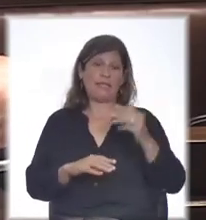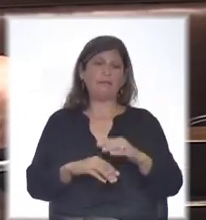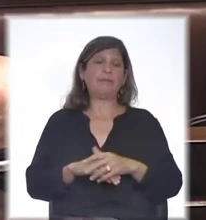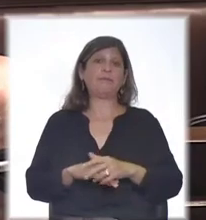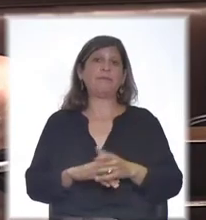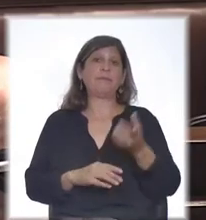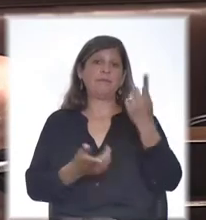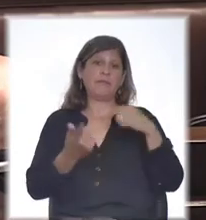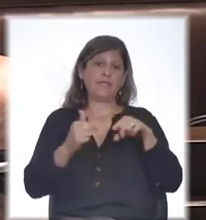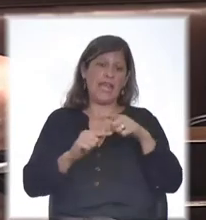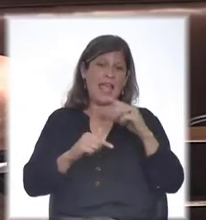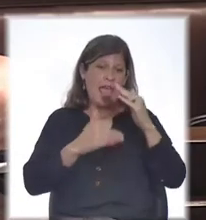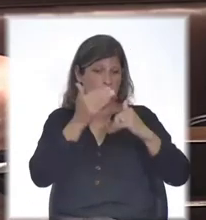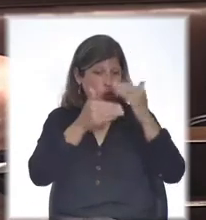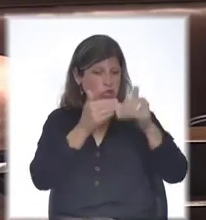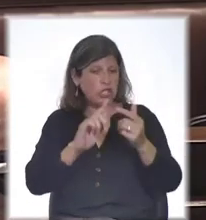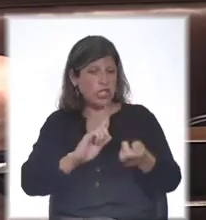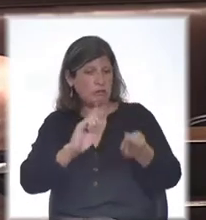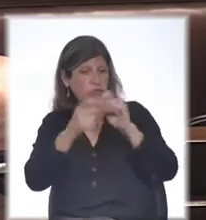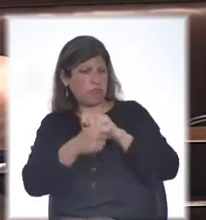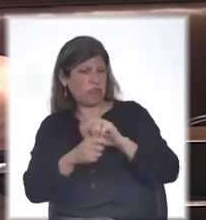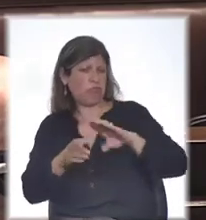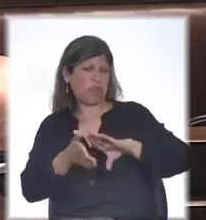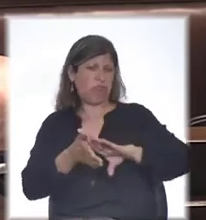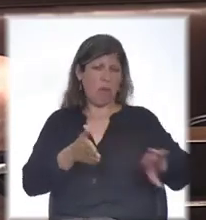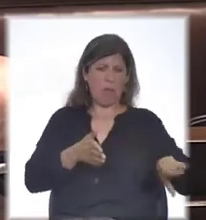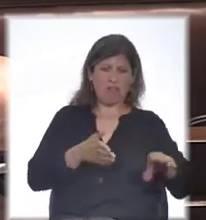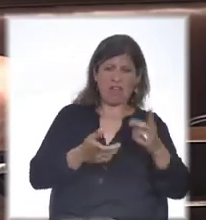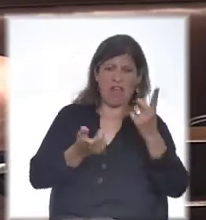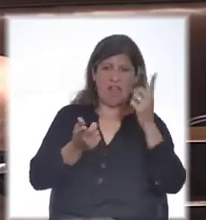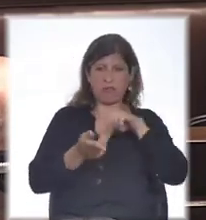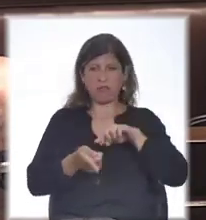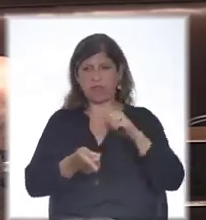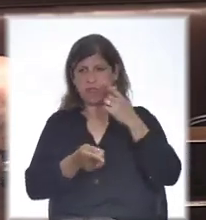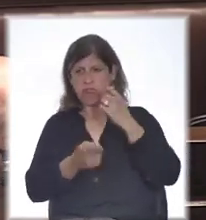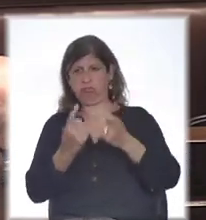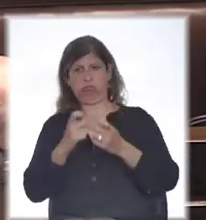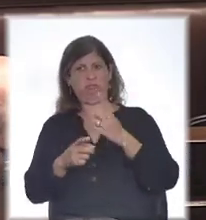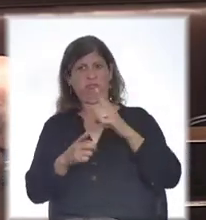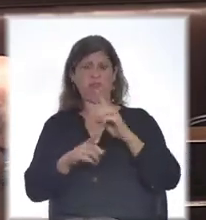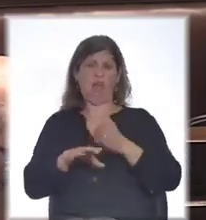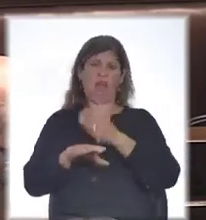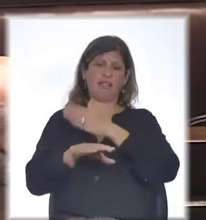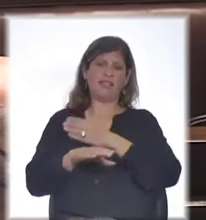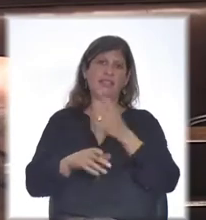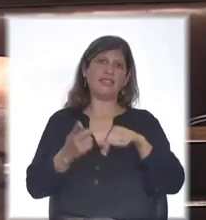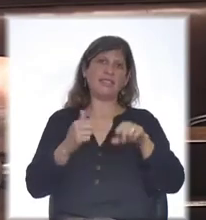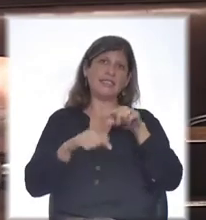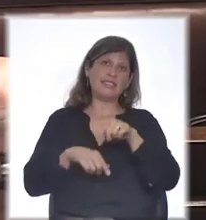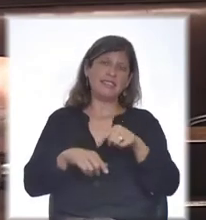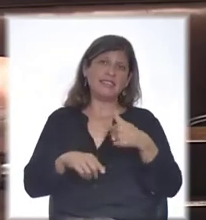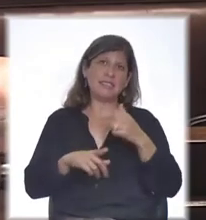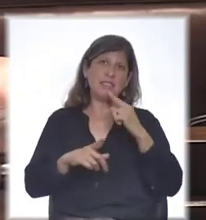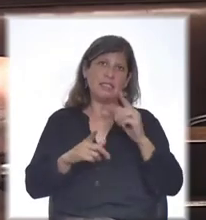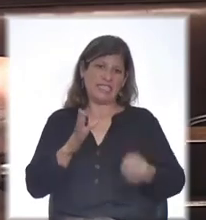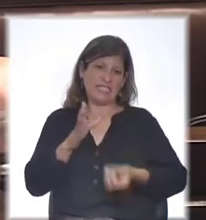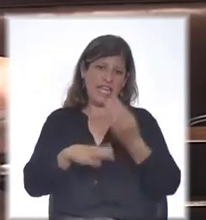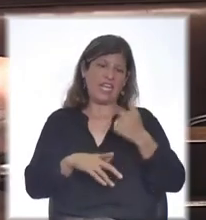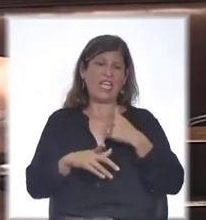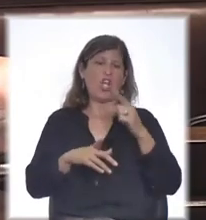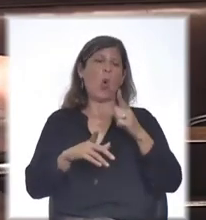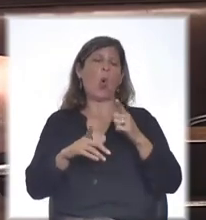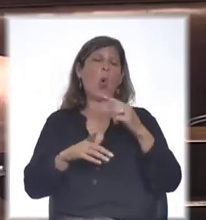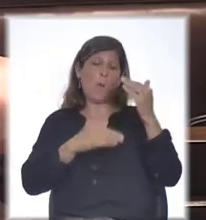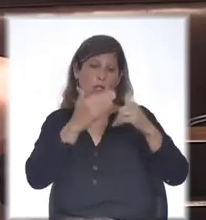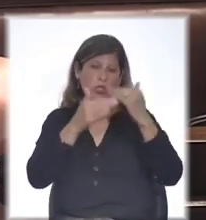El proceso de reforma se apartaba en su totalidad de los procedimientos previstos constitucionalmente. Se creó, por lo tanto, un proceso absolutamente